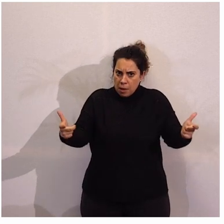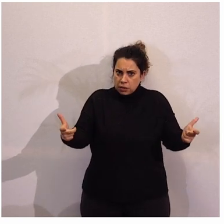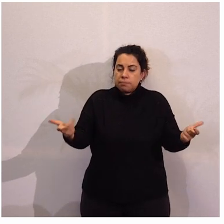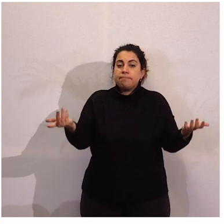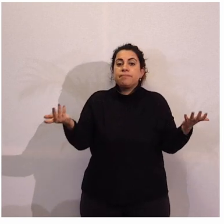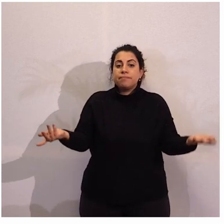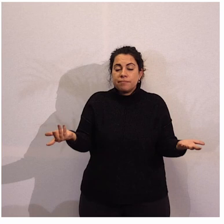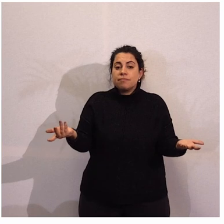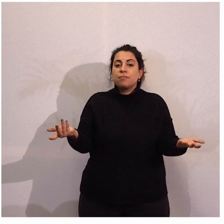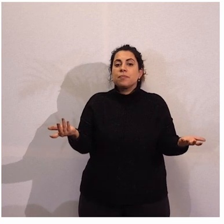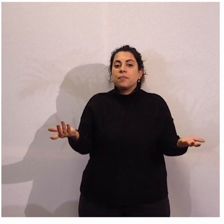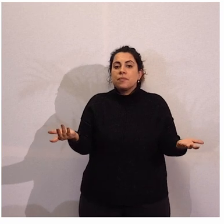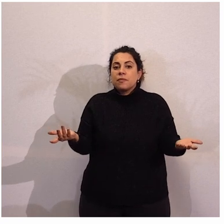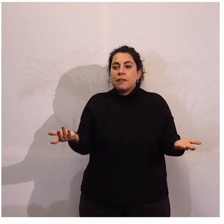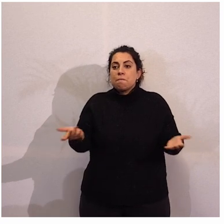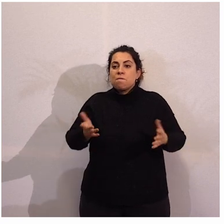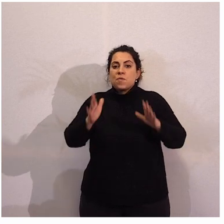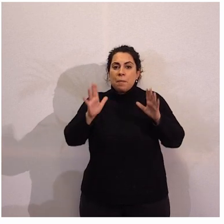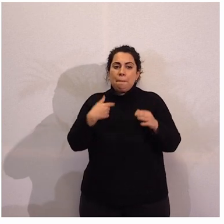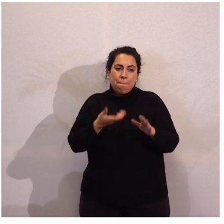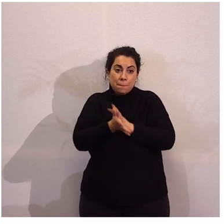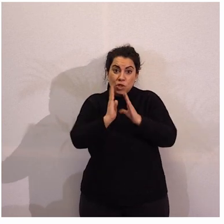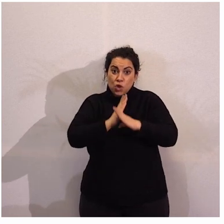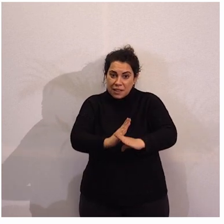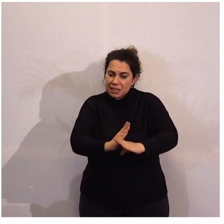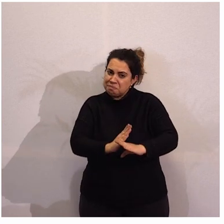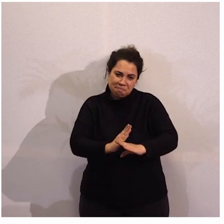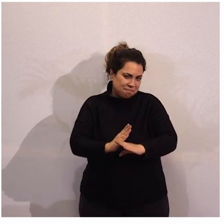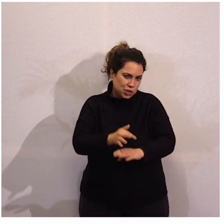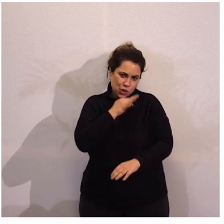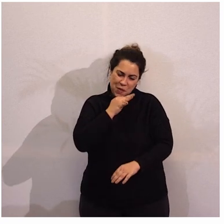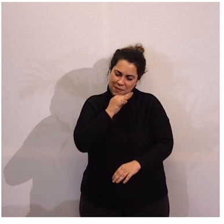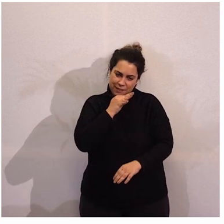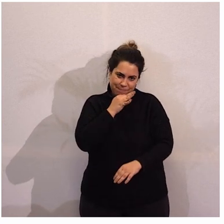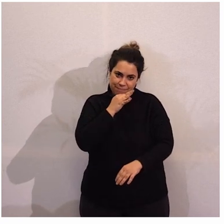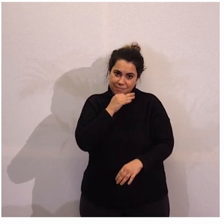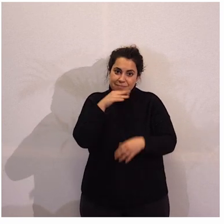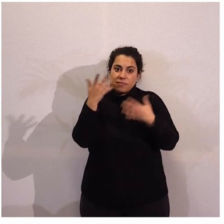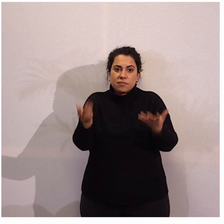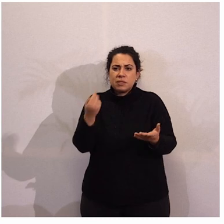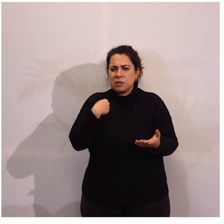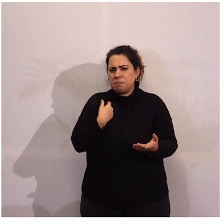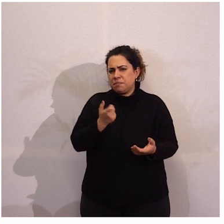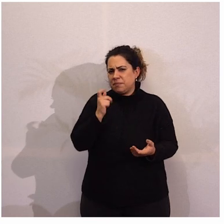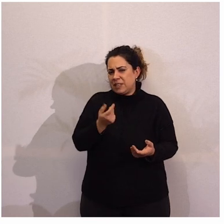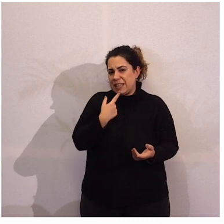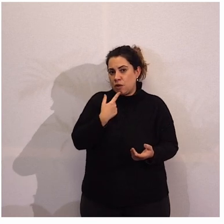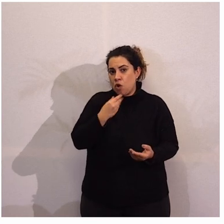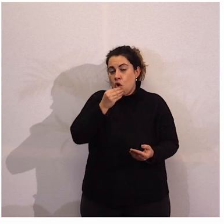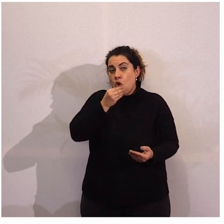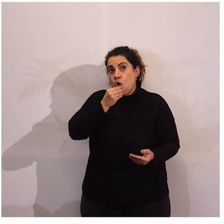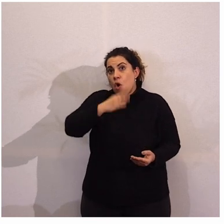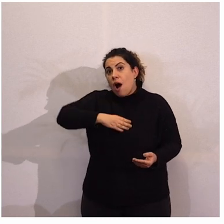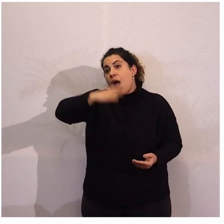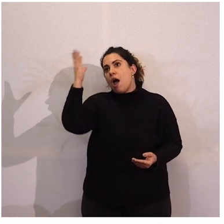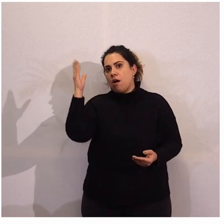Pero no son suficientes. Yo siempre digo que ojalá